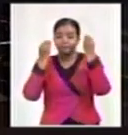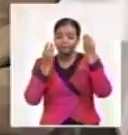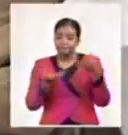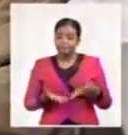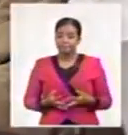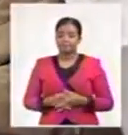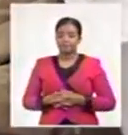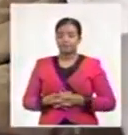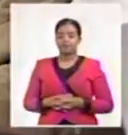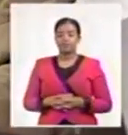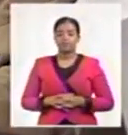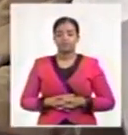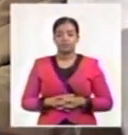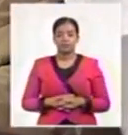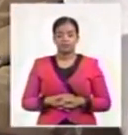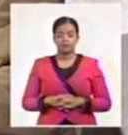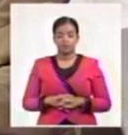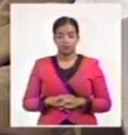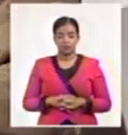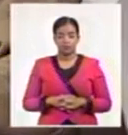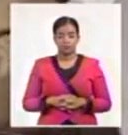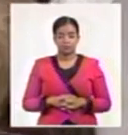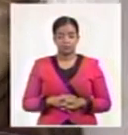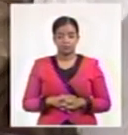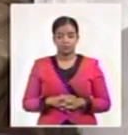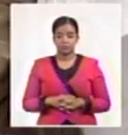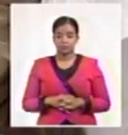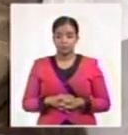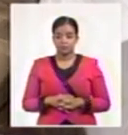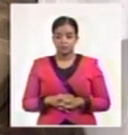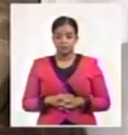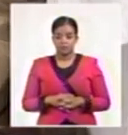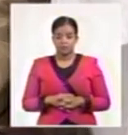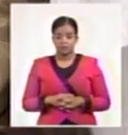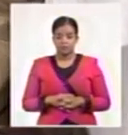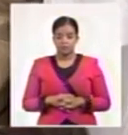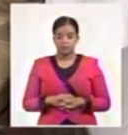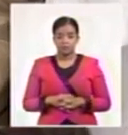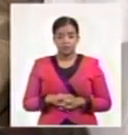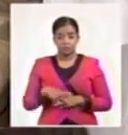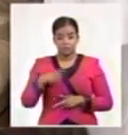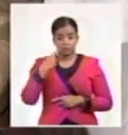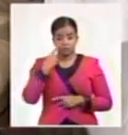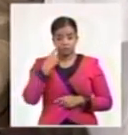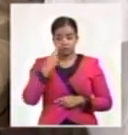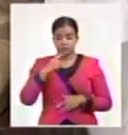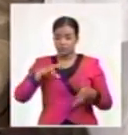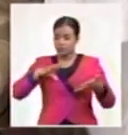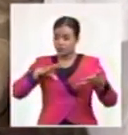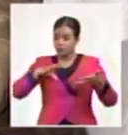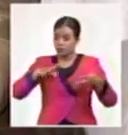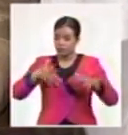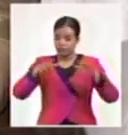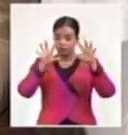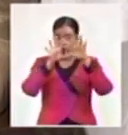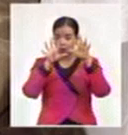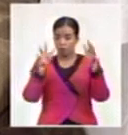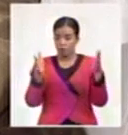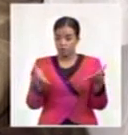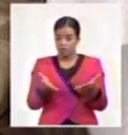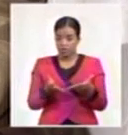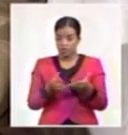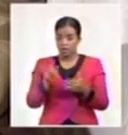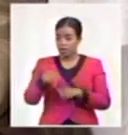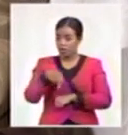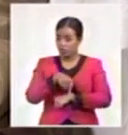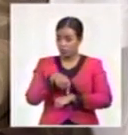que el conflicto que se está desatando en el mundo en la actualidad, y dentro de